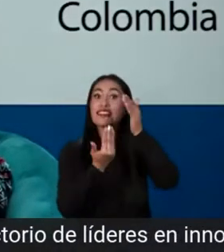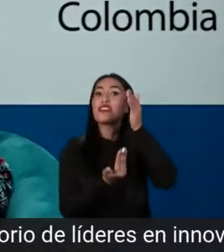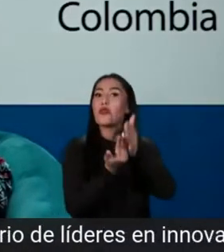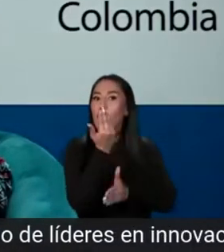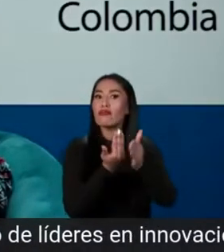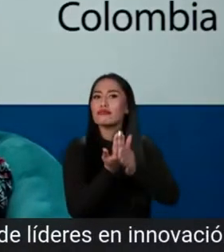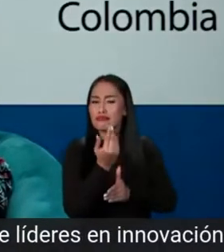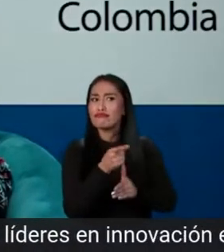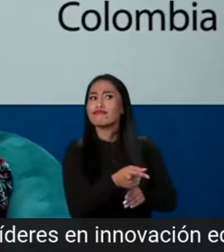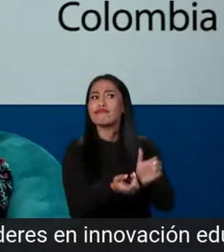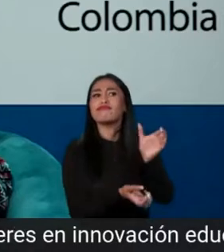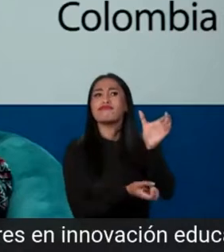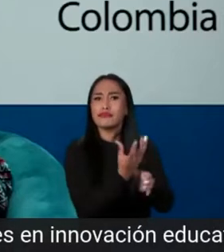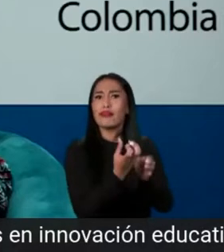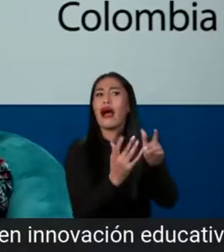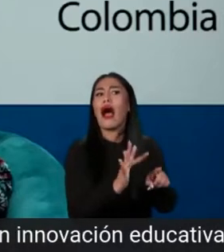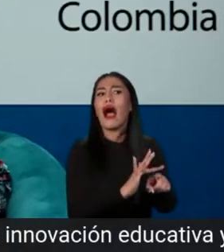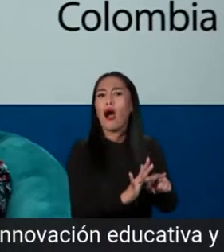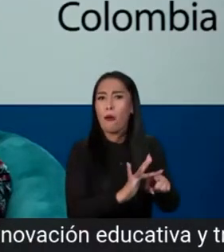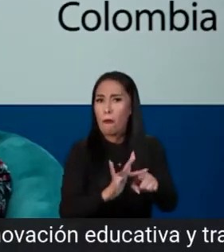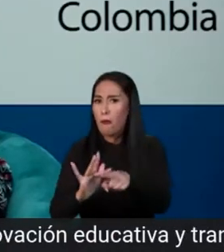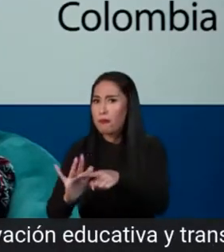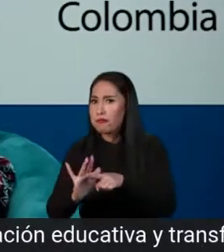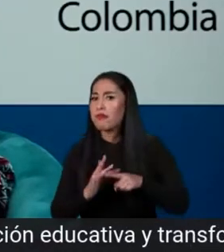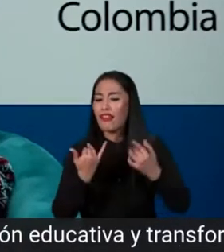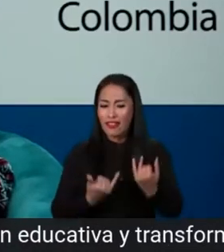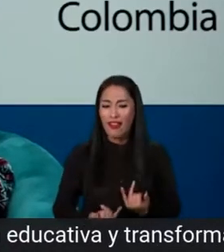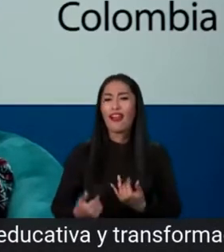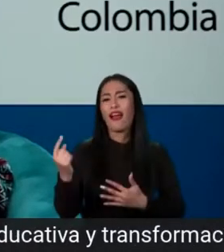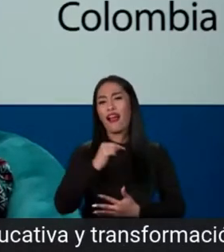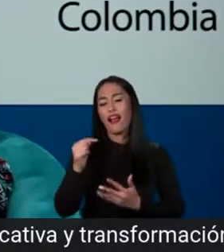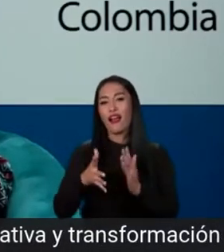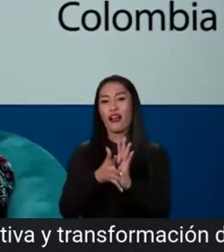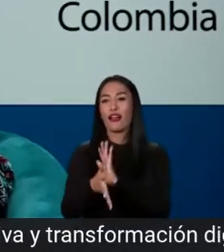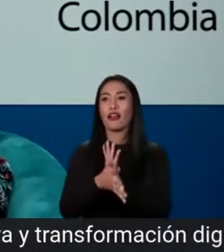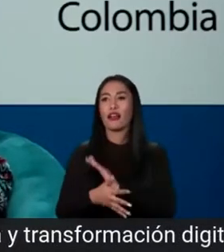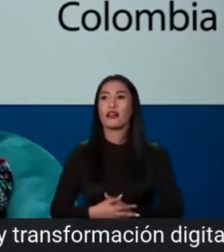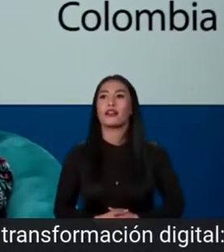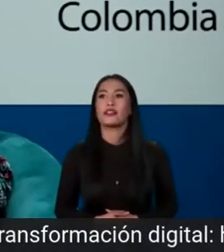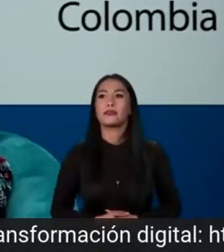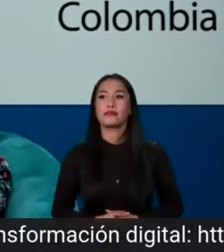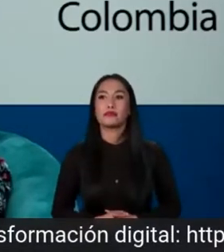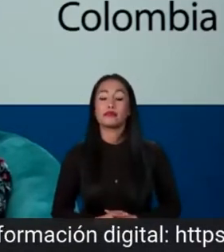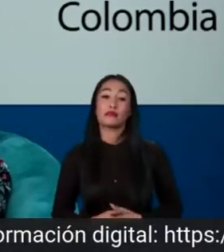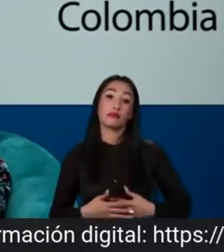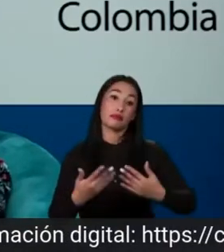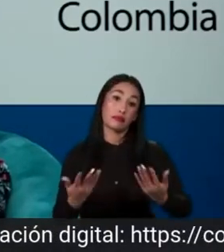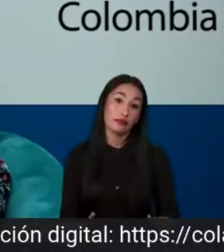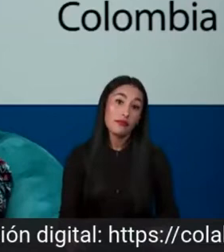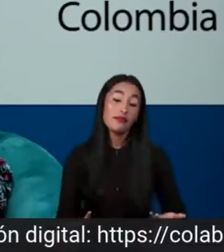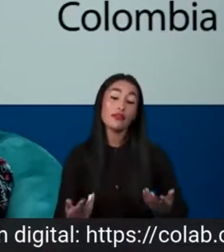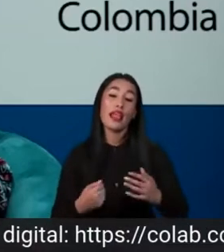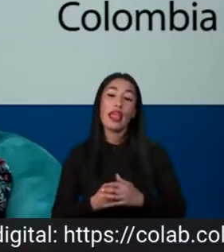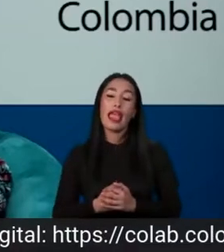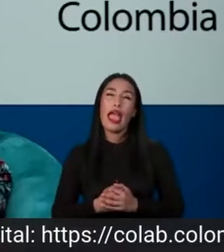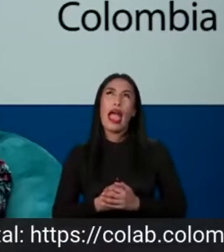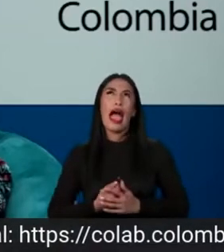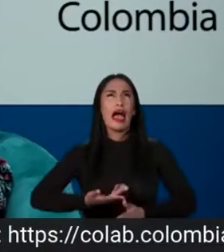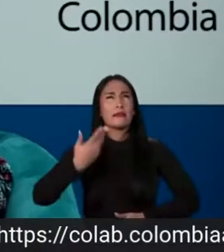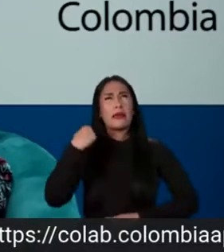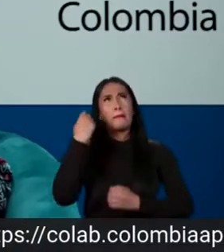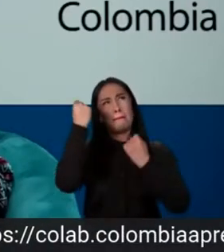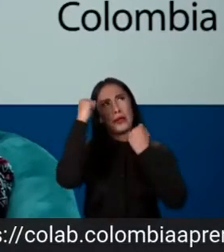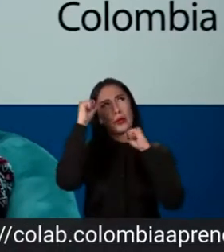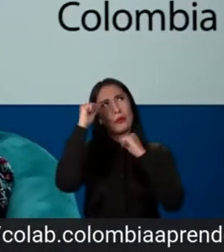todo era stem y estaba reglamentado yo vengo del área stem pero me preocupaba mucho que las profesiones